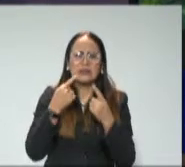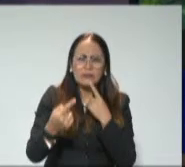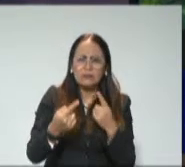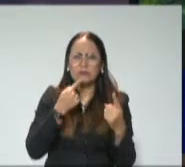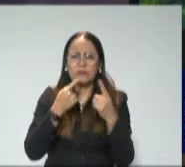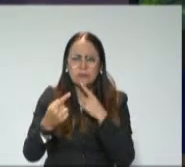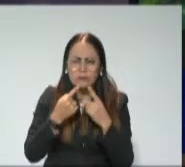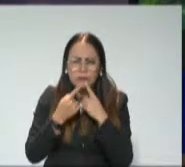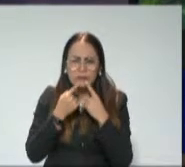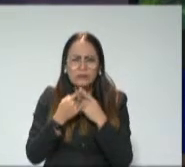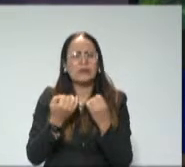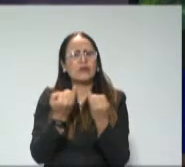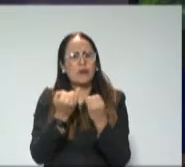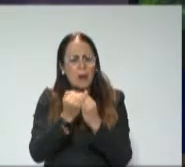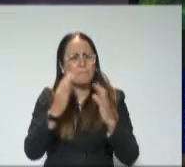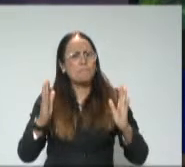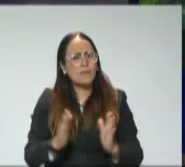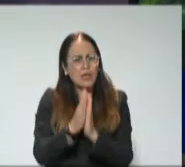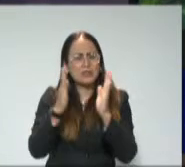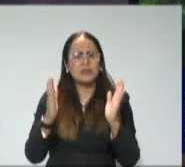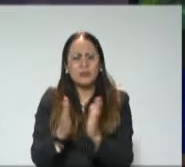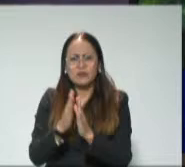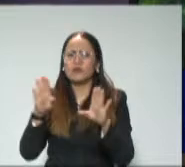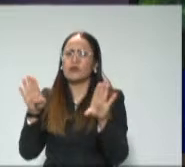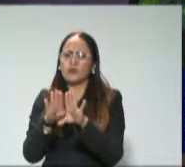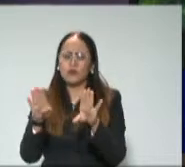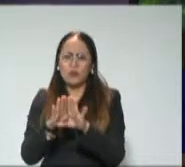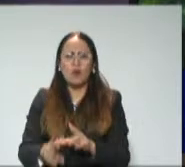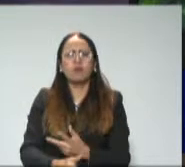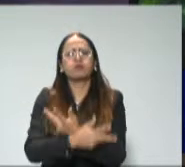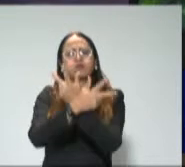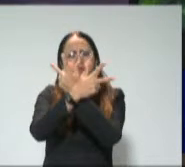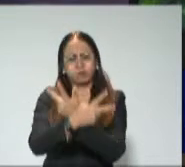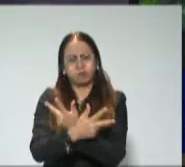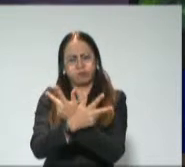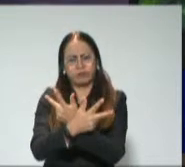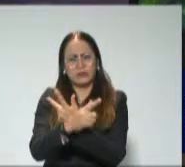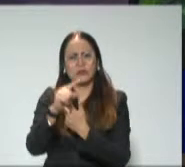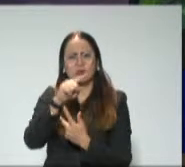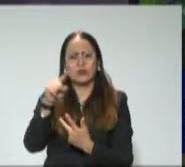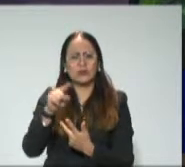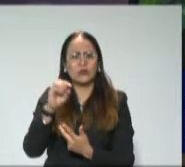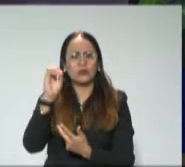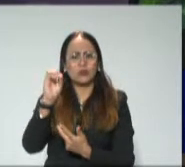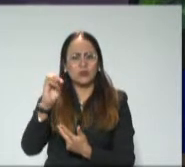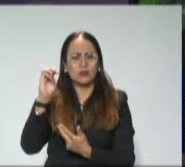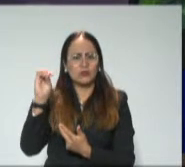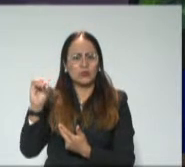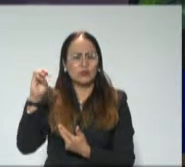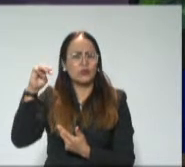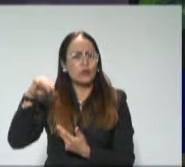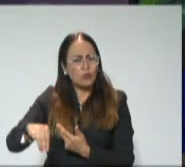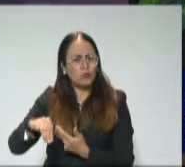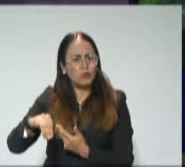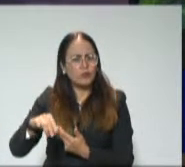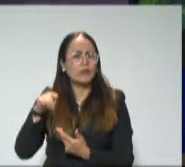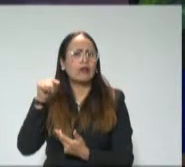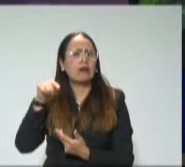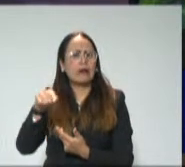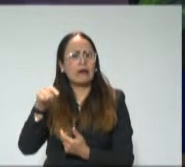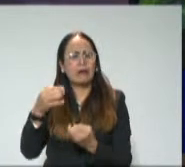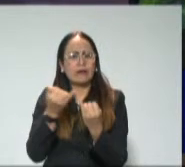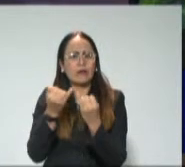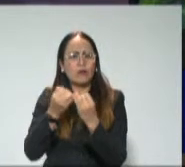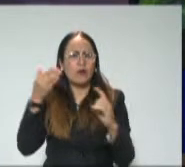varias participaciones a través de la plataforma zoom especialmente en la parte correspondiente a